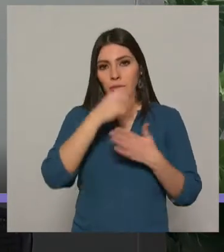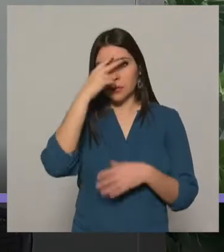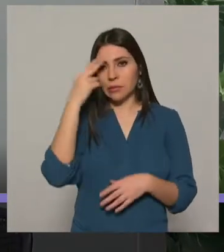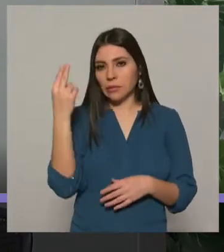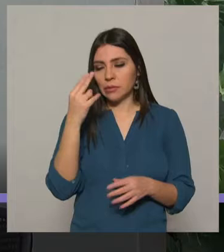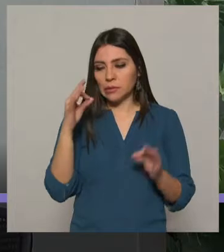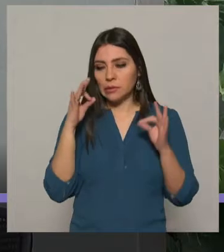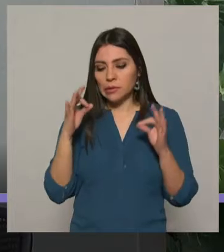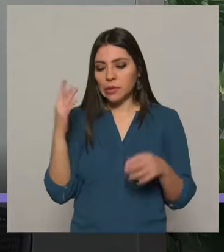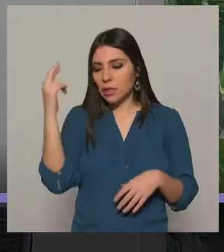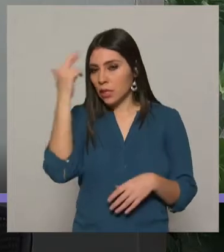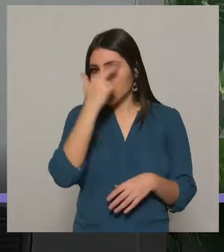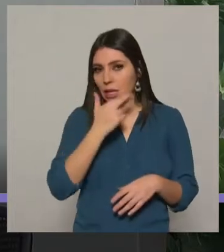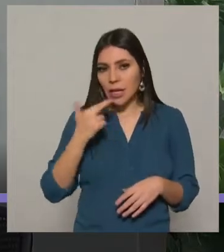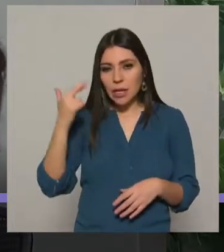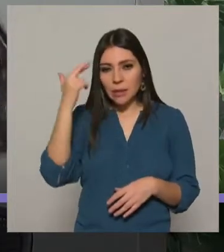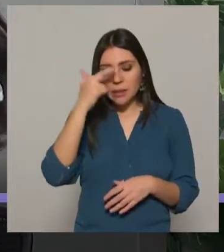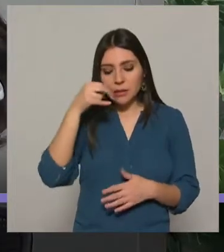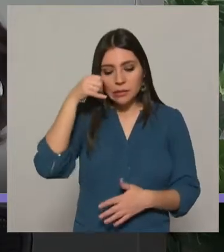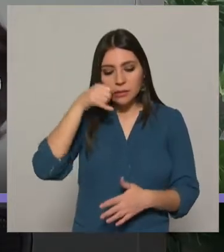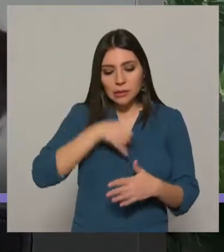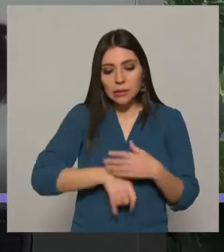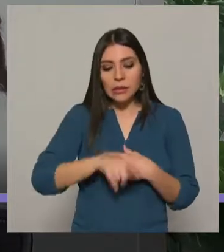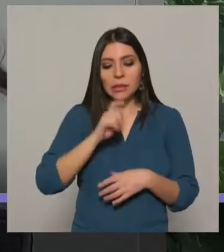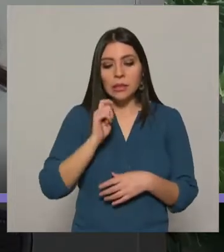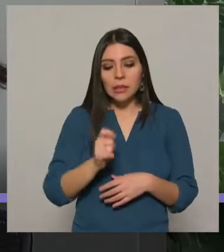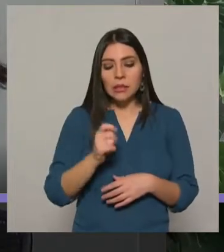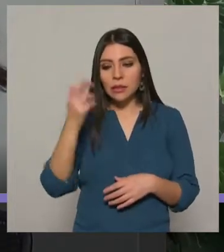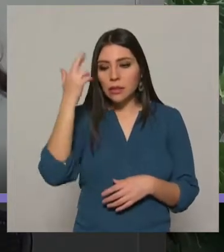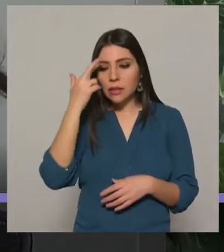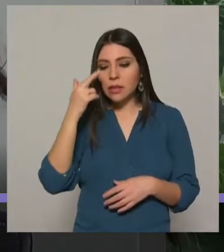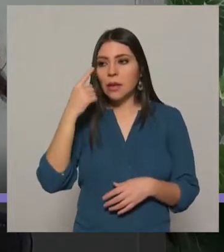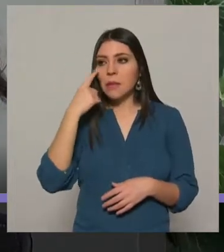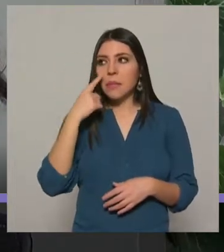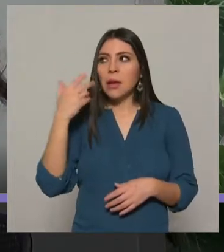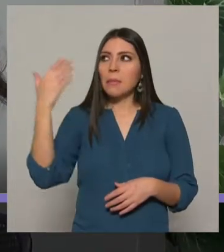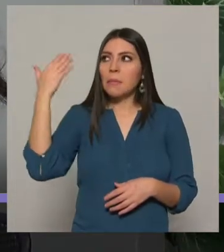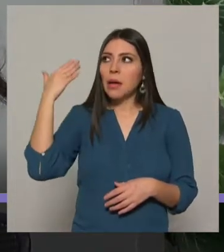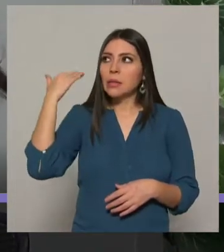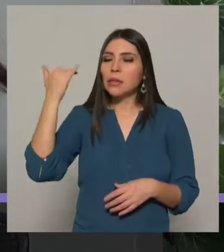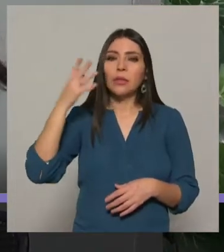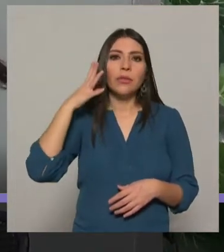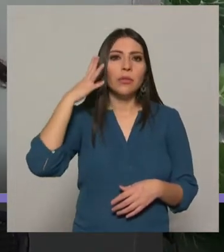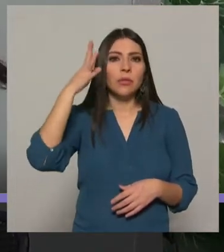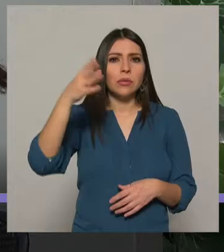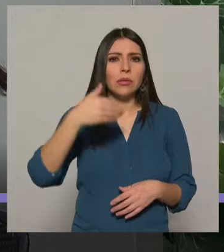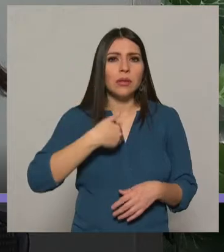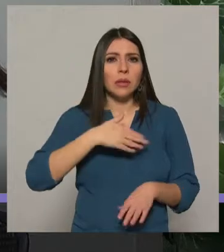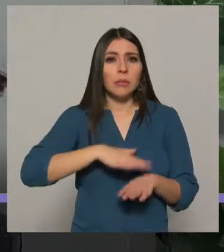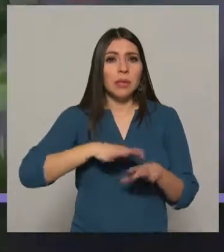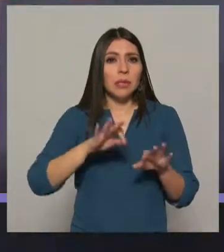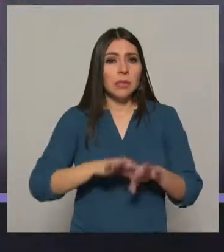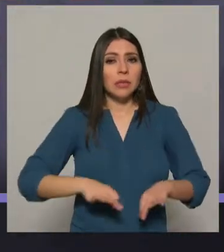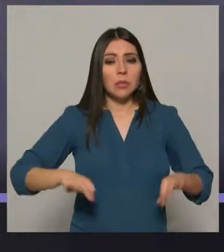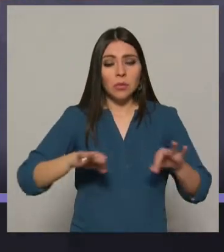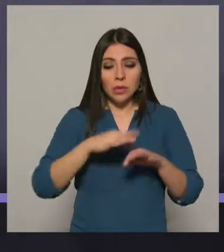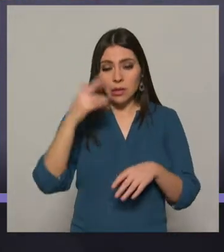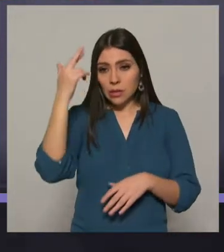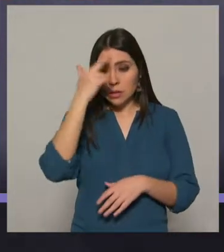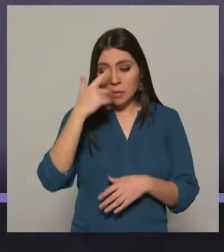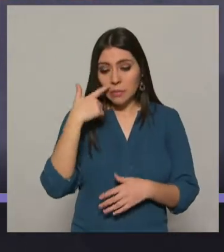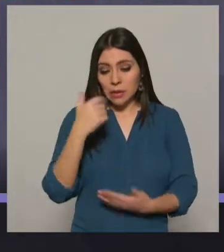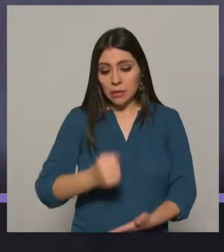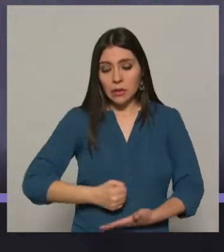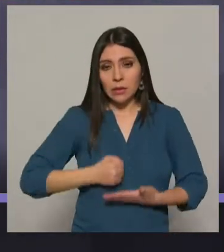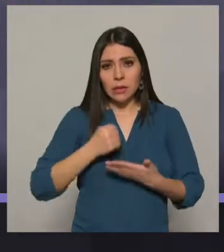básicamente el presente, que es el futuro, y revisando el pasado. Para mí, ¿cuáles serían los criterios básicos a revisar en esta propuesta de presupuesto,